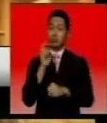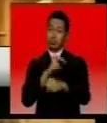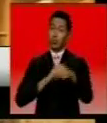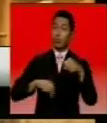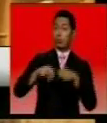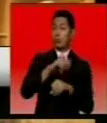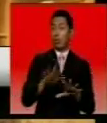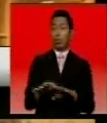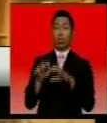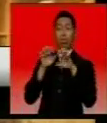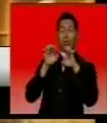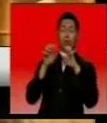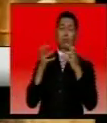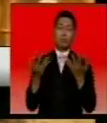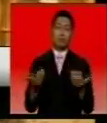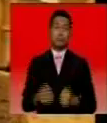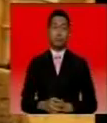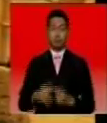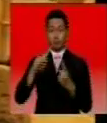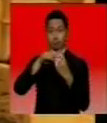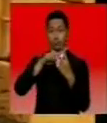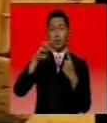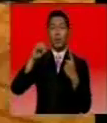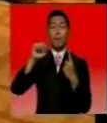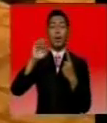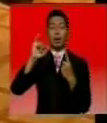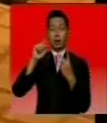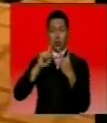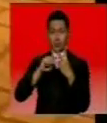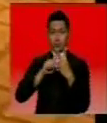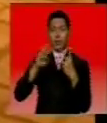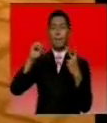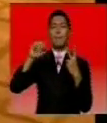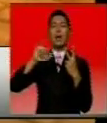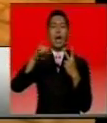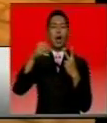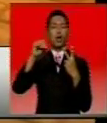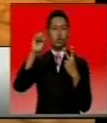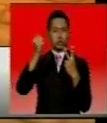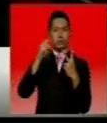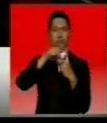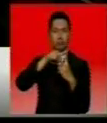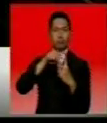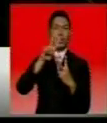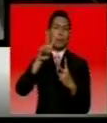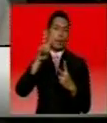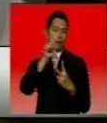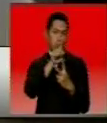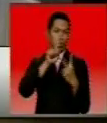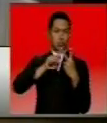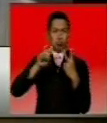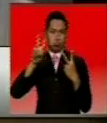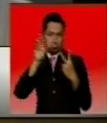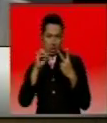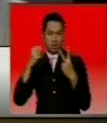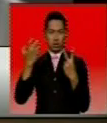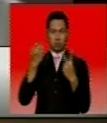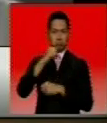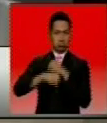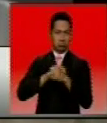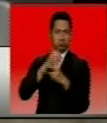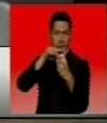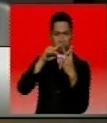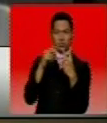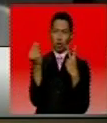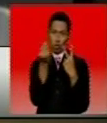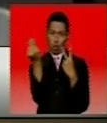turismo. Marina Megazo y María José Coni, de 21 y 22 años, tenían previsto viajar vía terrestre a Lima, donde el 25 de